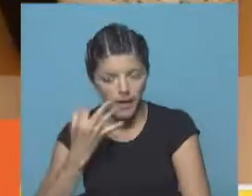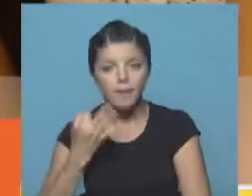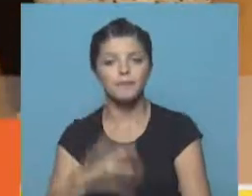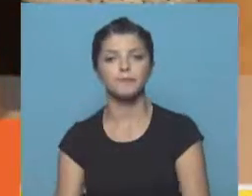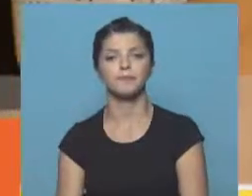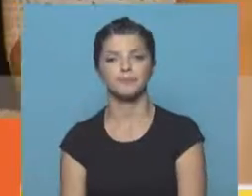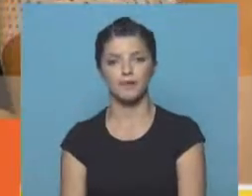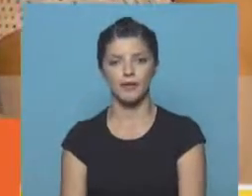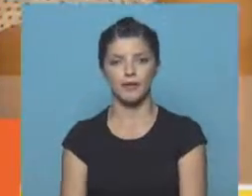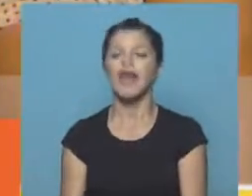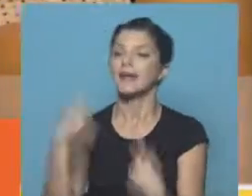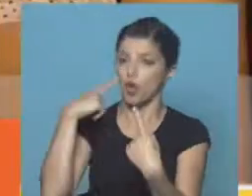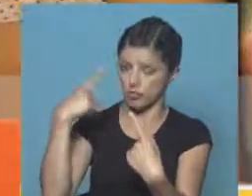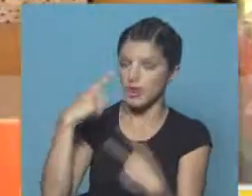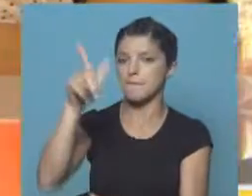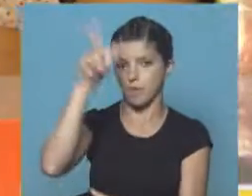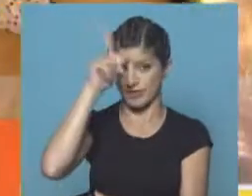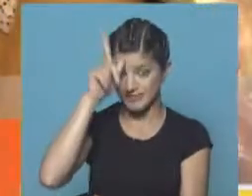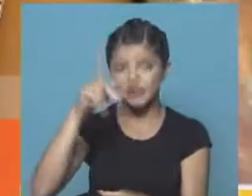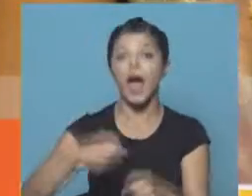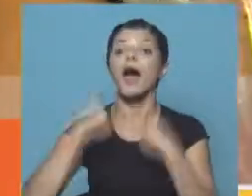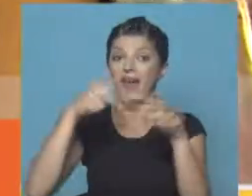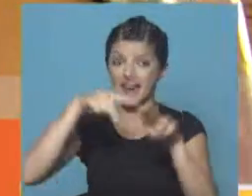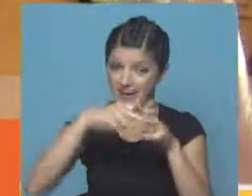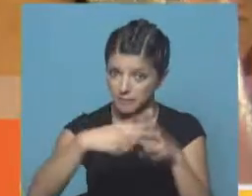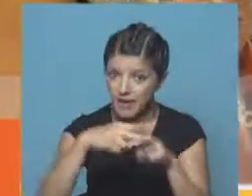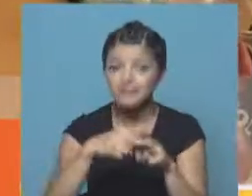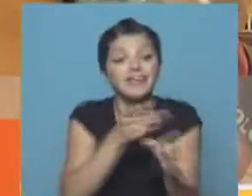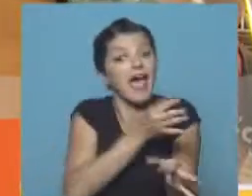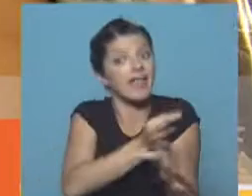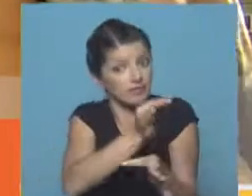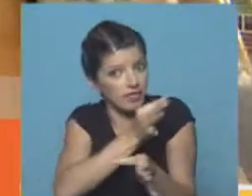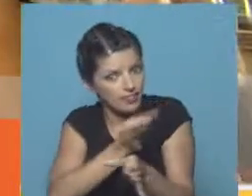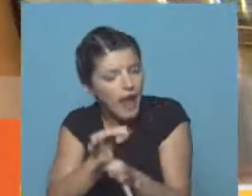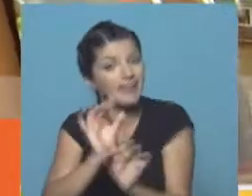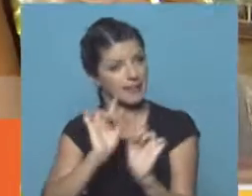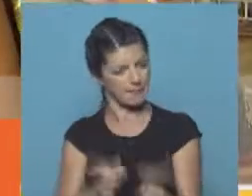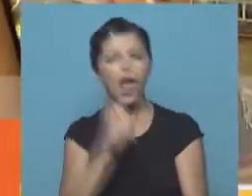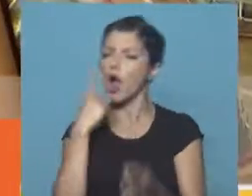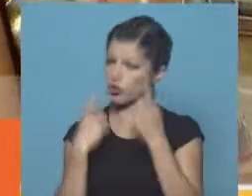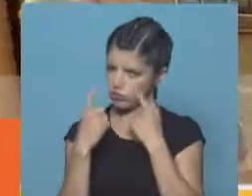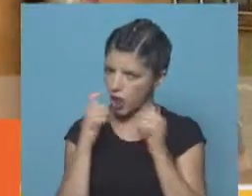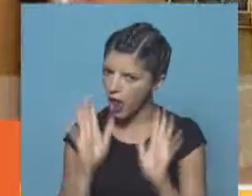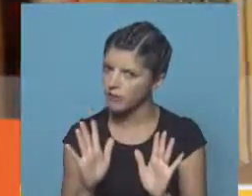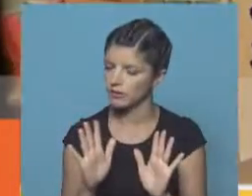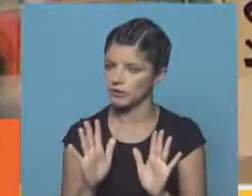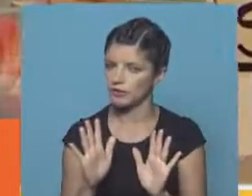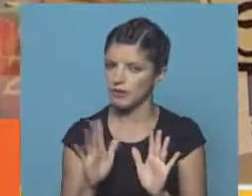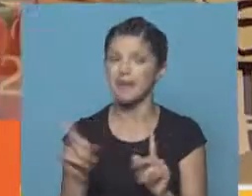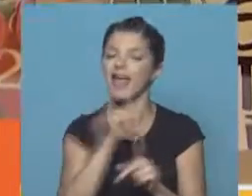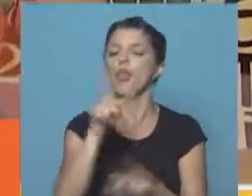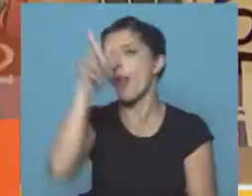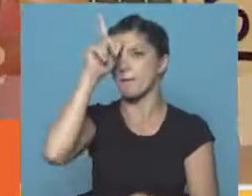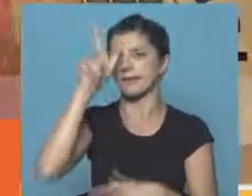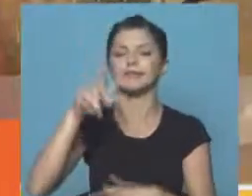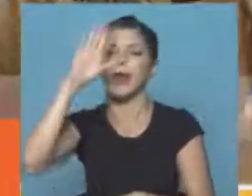fuerzas policiales, con el equipamiento, con la preparación, con el control y la vigilancia para que no haya abusos por parte de